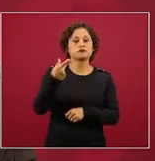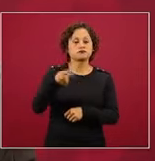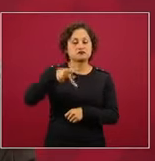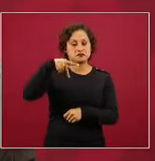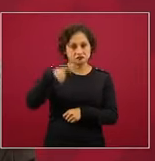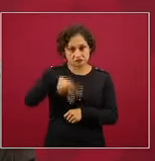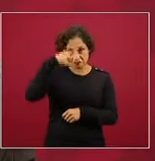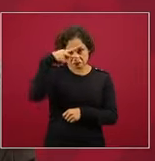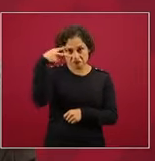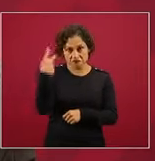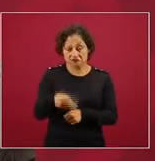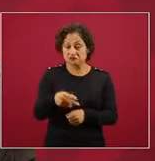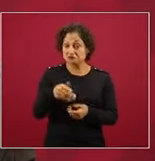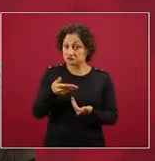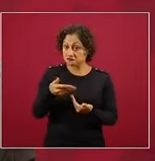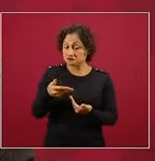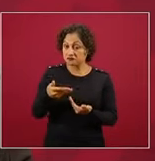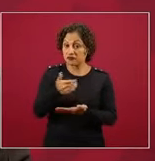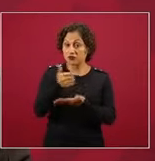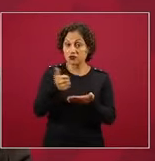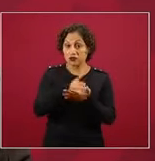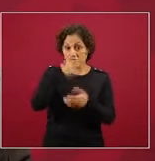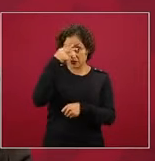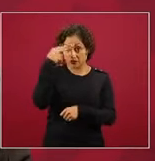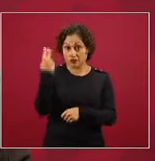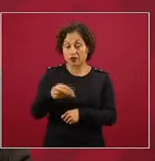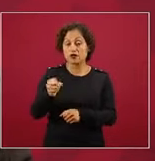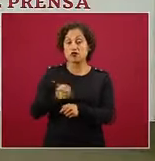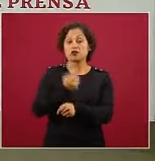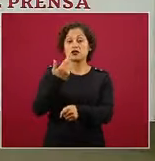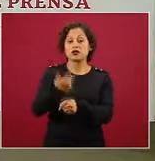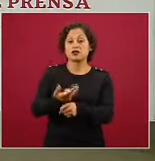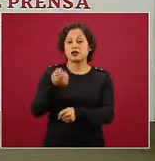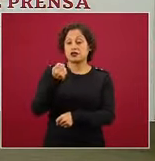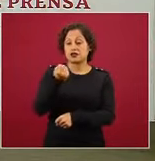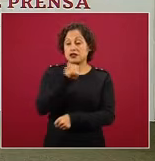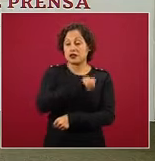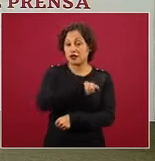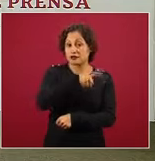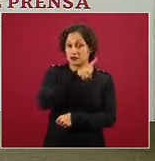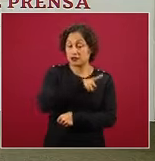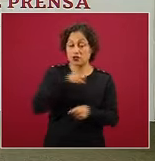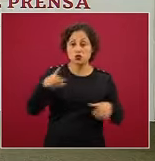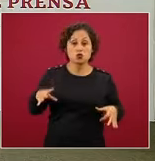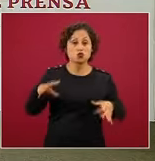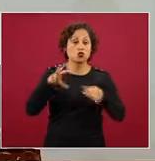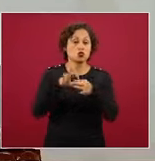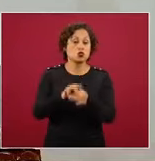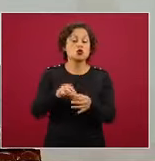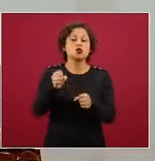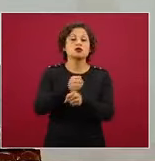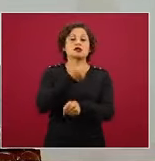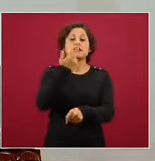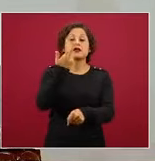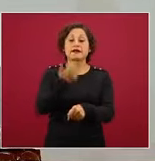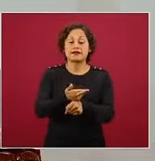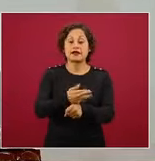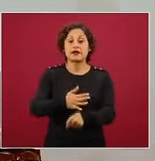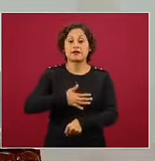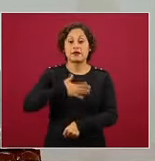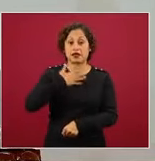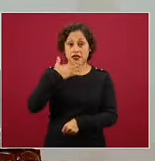de la Secretaría de Salud y una colaboración muy estrecha con la Secretaría de Inclusión Social y Bienestar, que permite que al momento